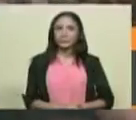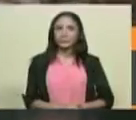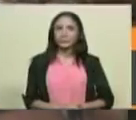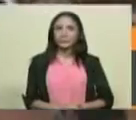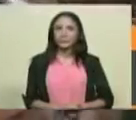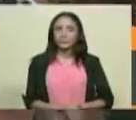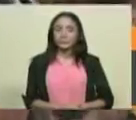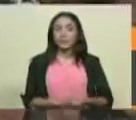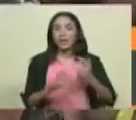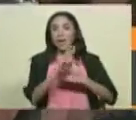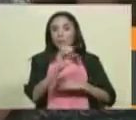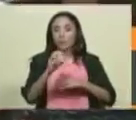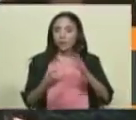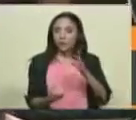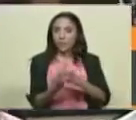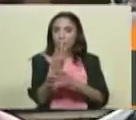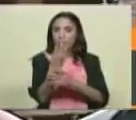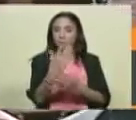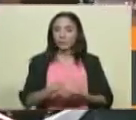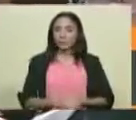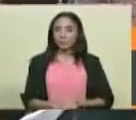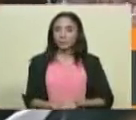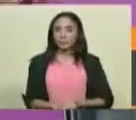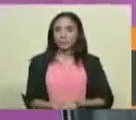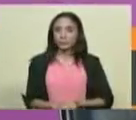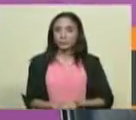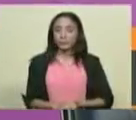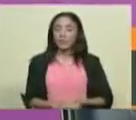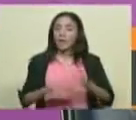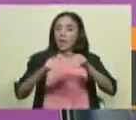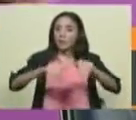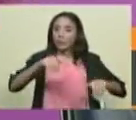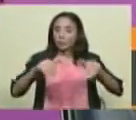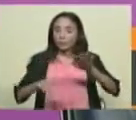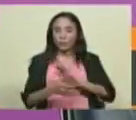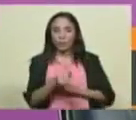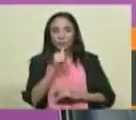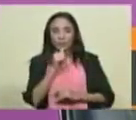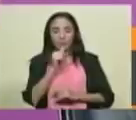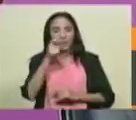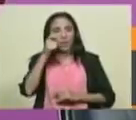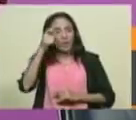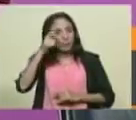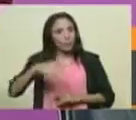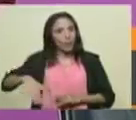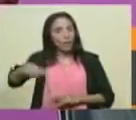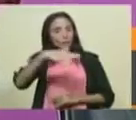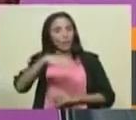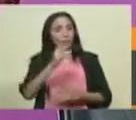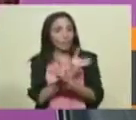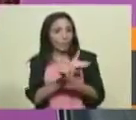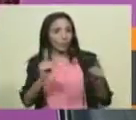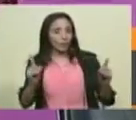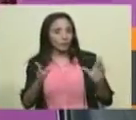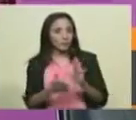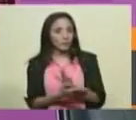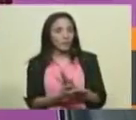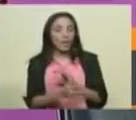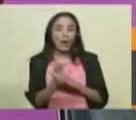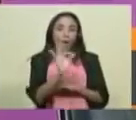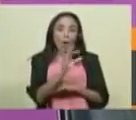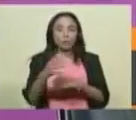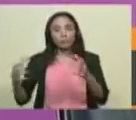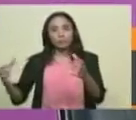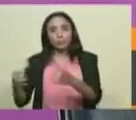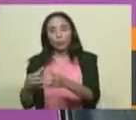El 20 de mayo, la elección es entre el pueblo venezolano que quiere democracia y las élites de la